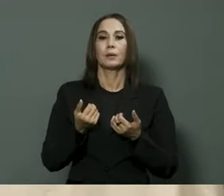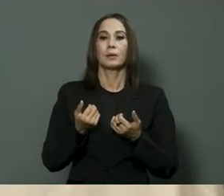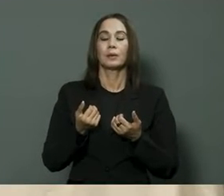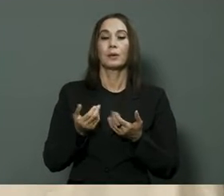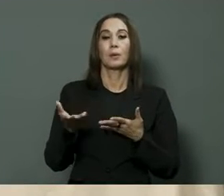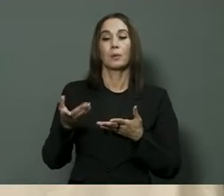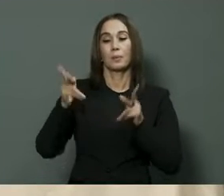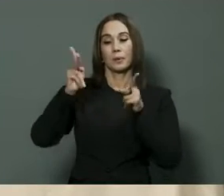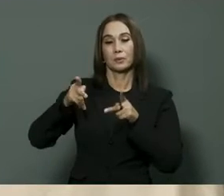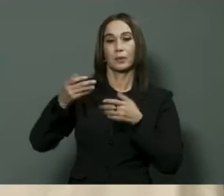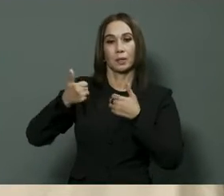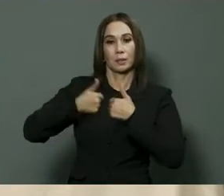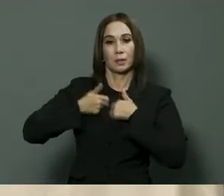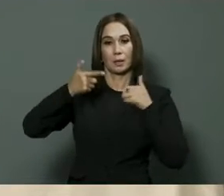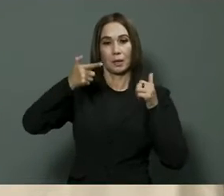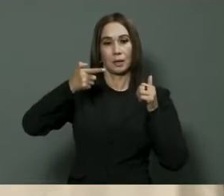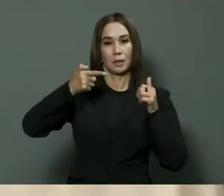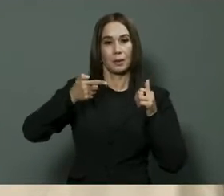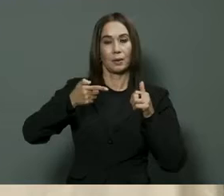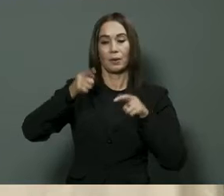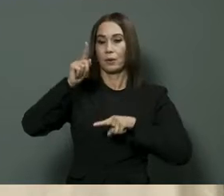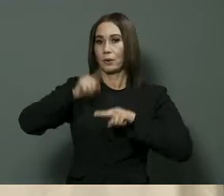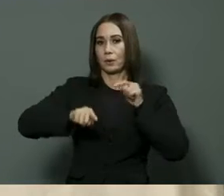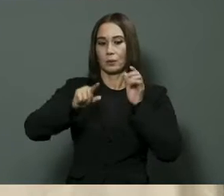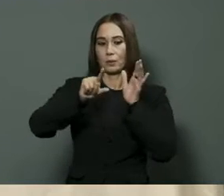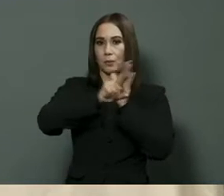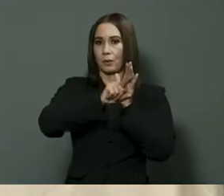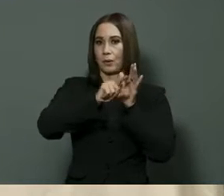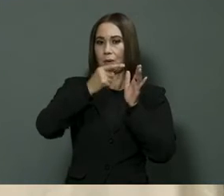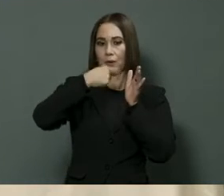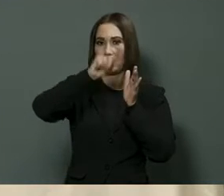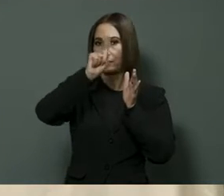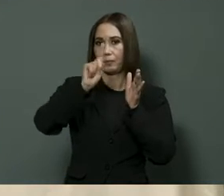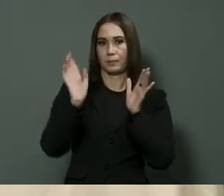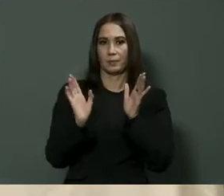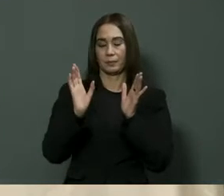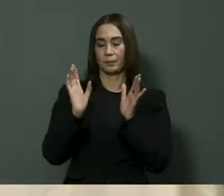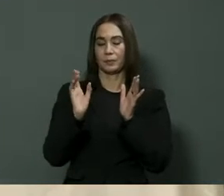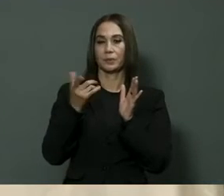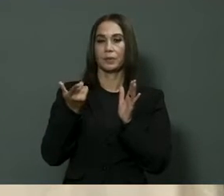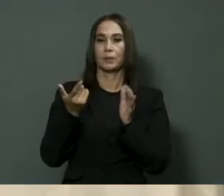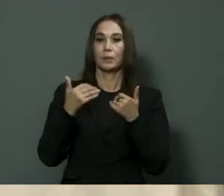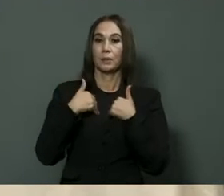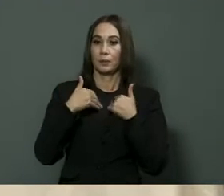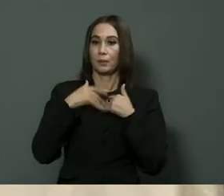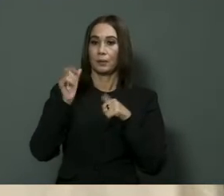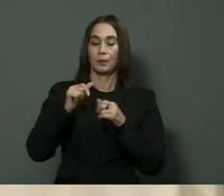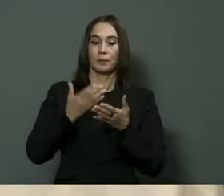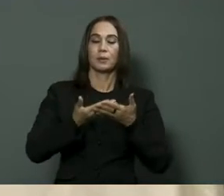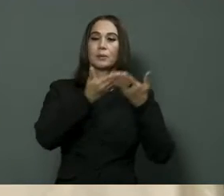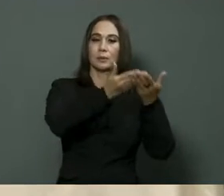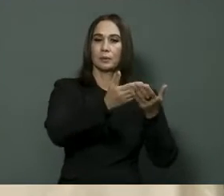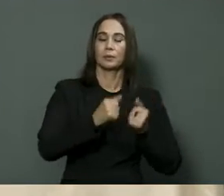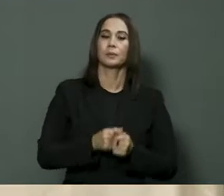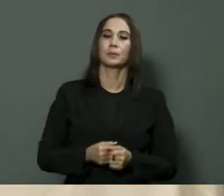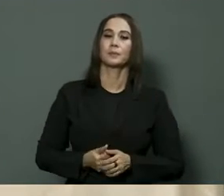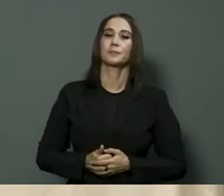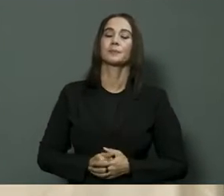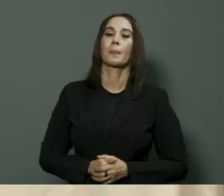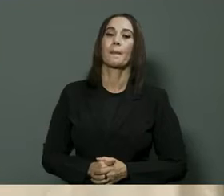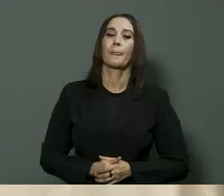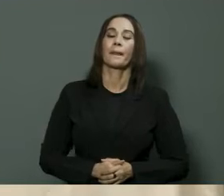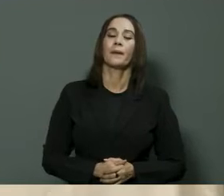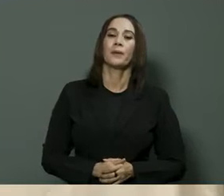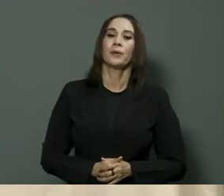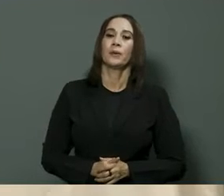que estén en poder de personas que no cuentan con el permiso de porte y tenencia de armas necesario